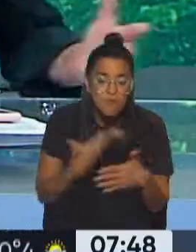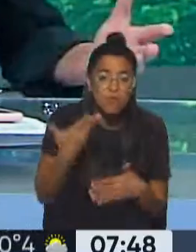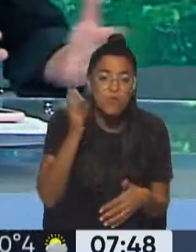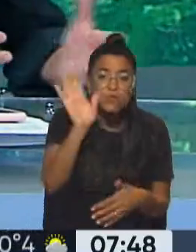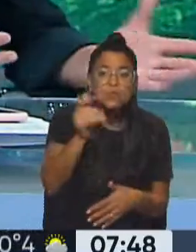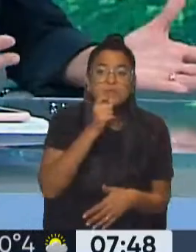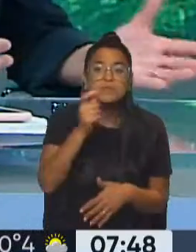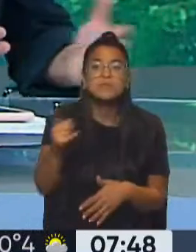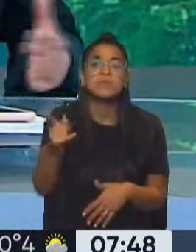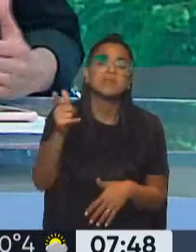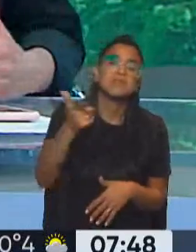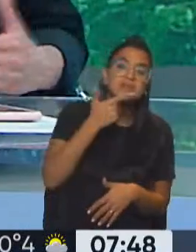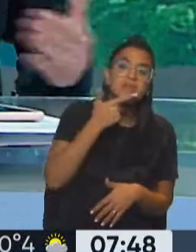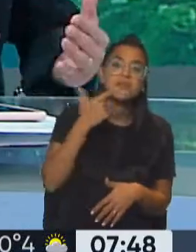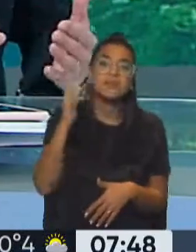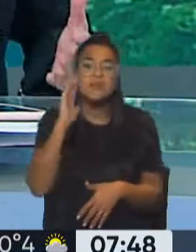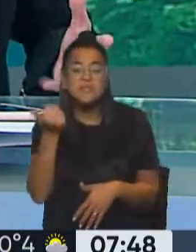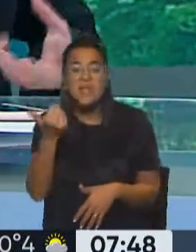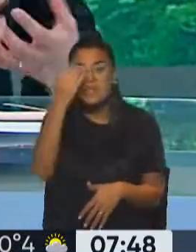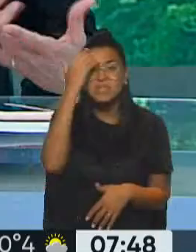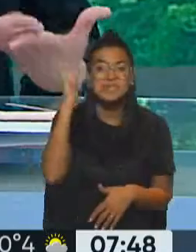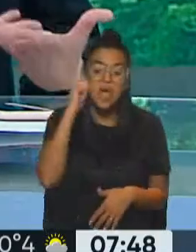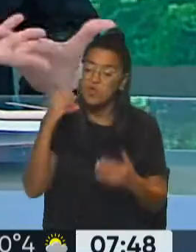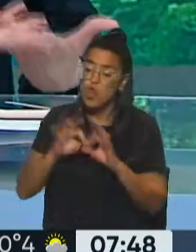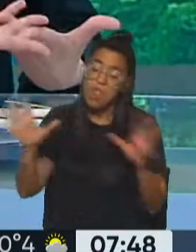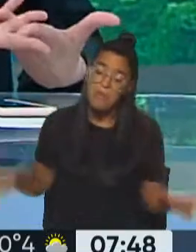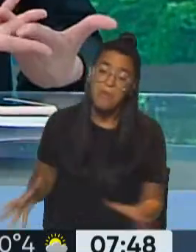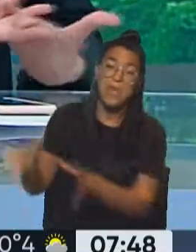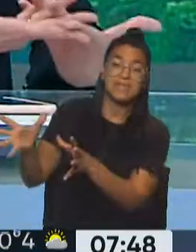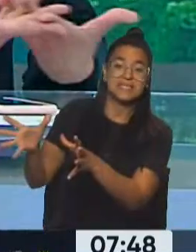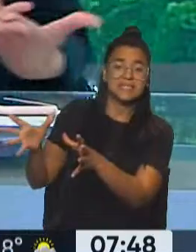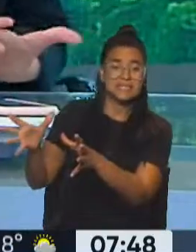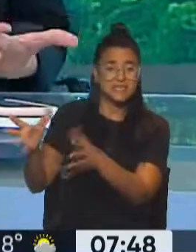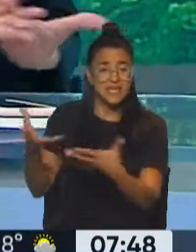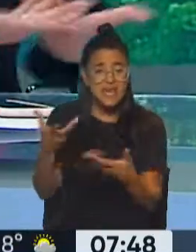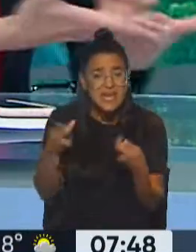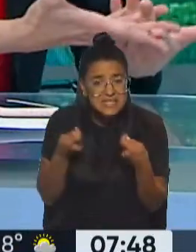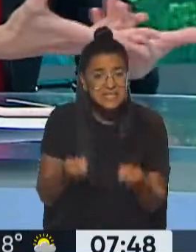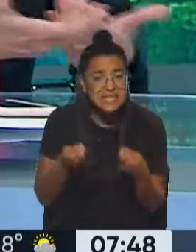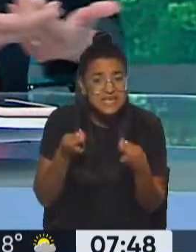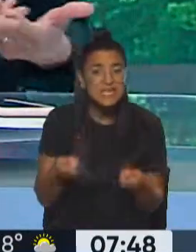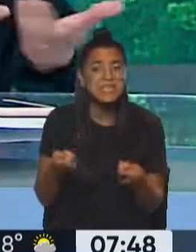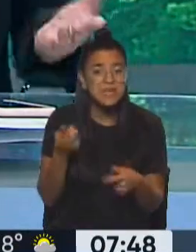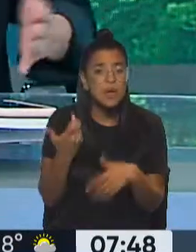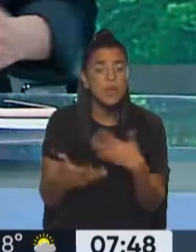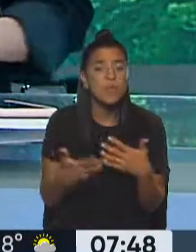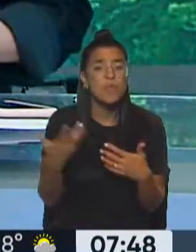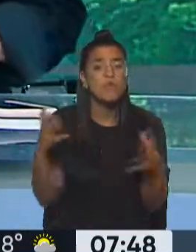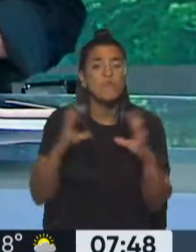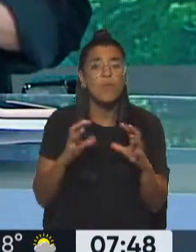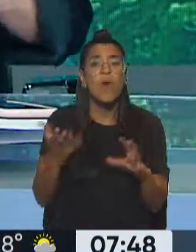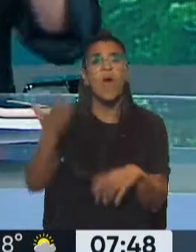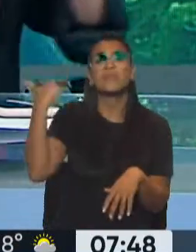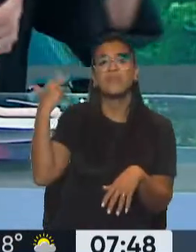si quedan libres a los 17, 16, 15 años y donde la exigencia del fútbol cada vez es mayor y cada vez es antes, ¿no? Antes lo que era a los